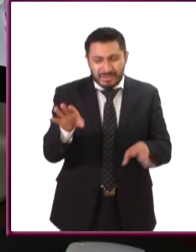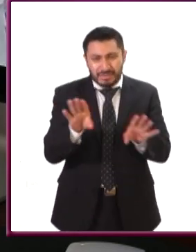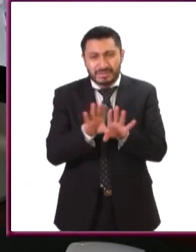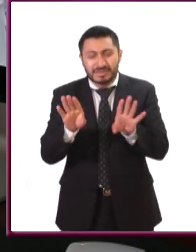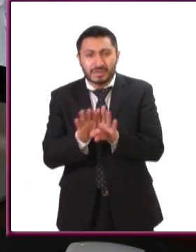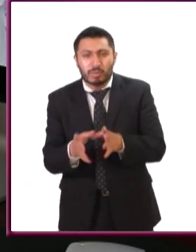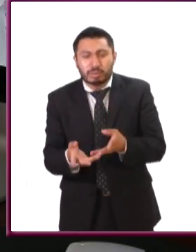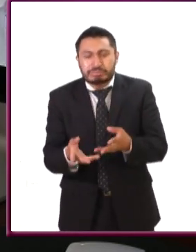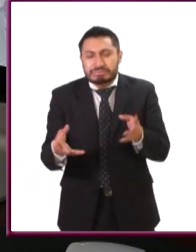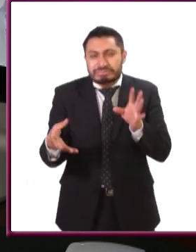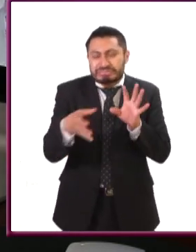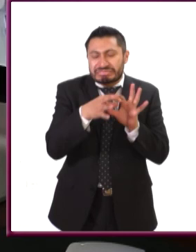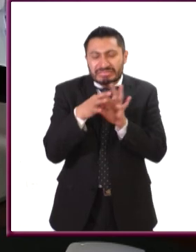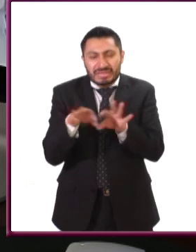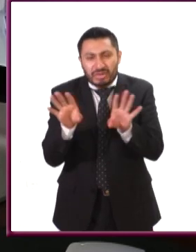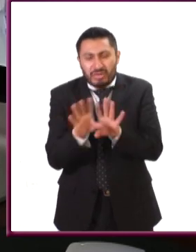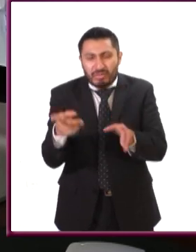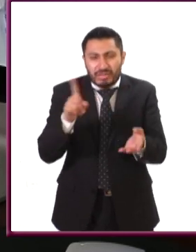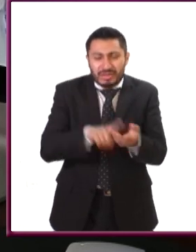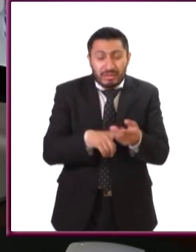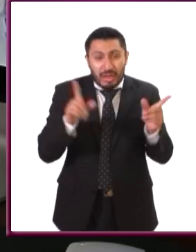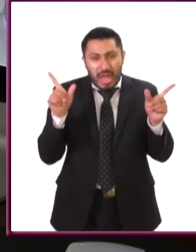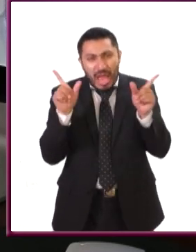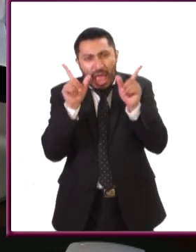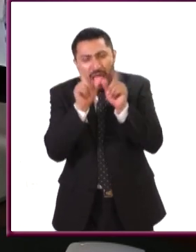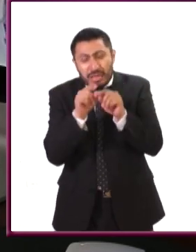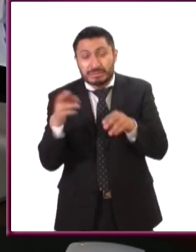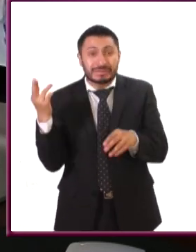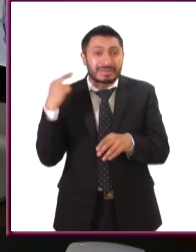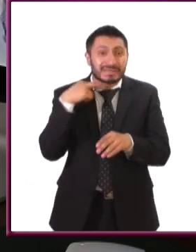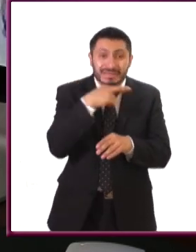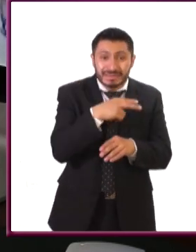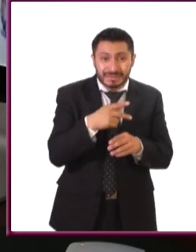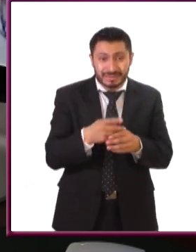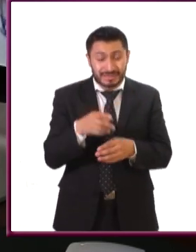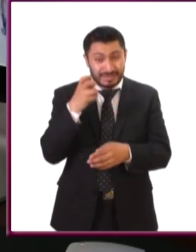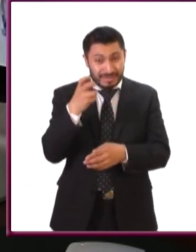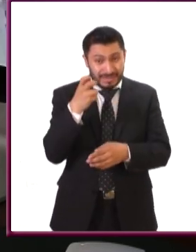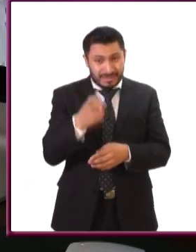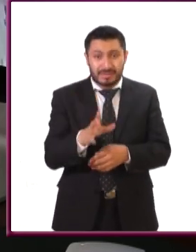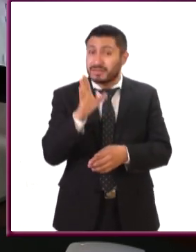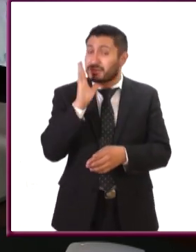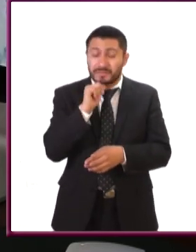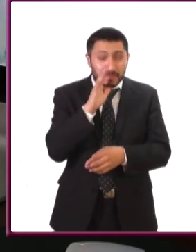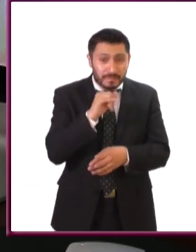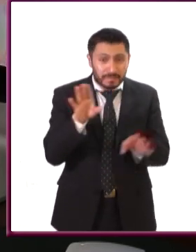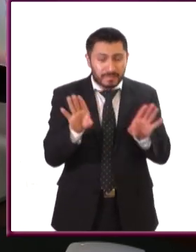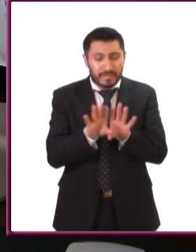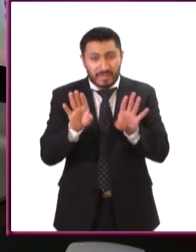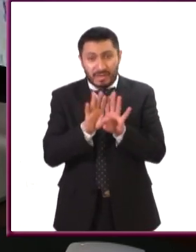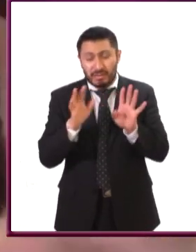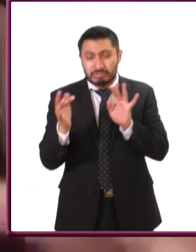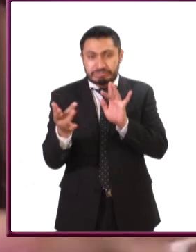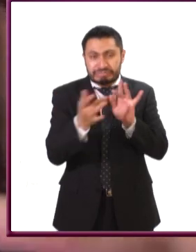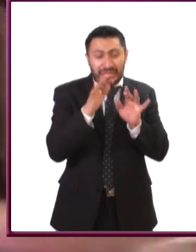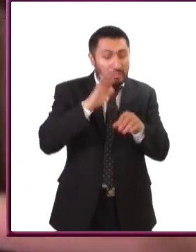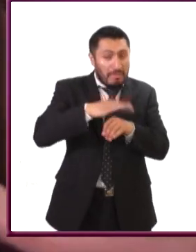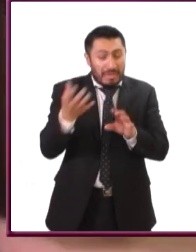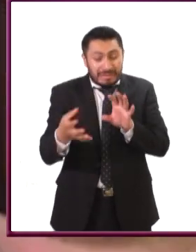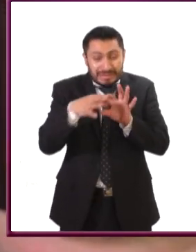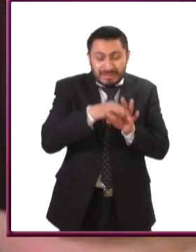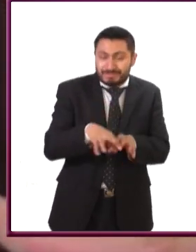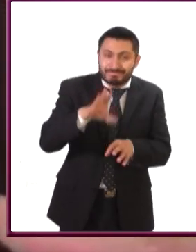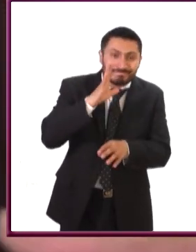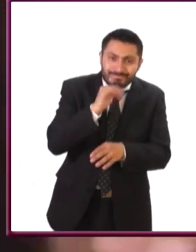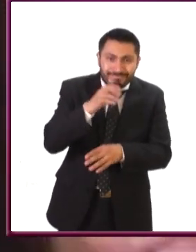este tiempo en el que se puede dar esta fusión, que es la etapa de nucleosíntesis, es muy breve y entonces por eso no se pudieron